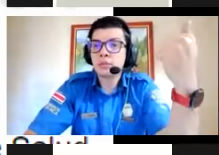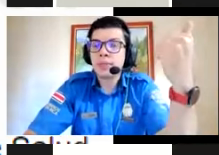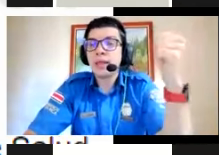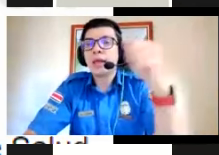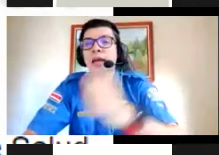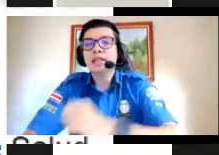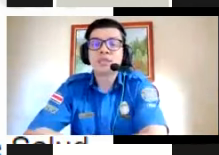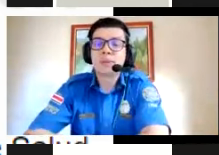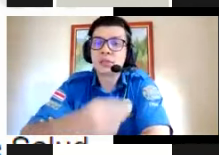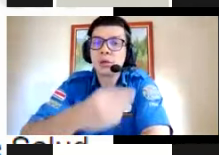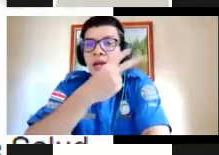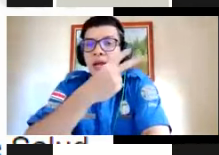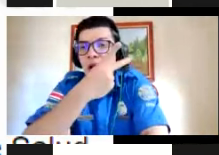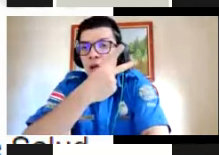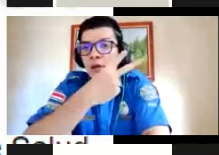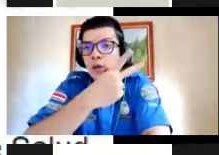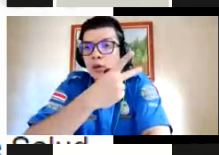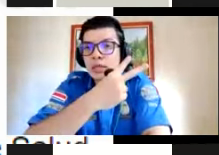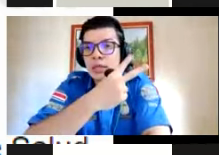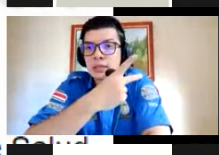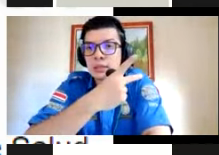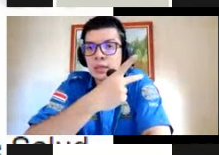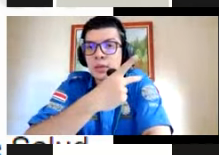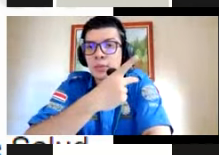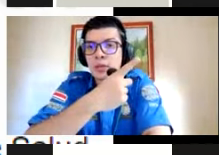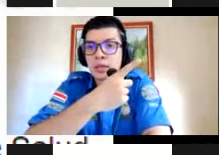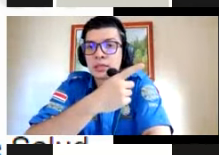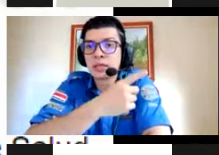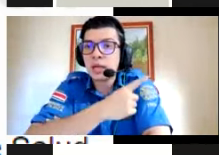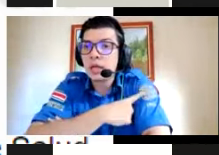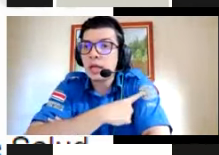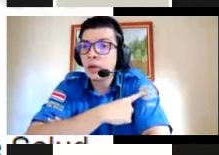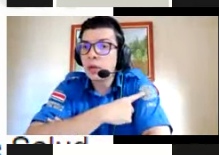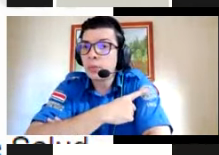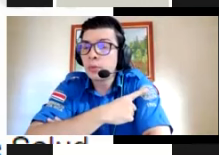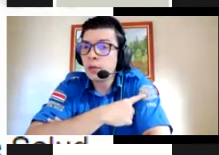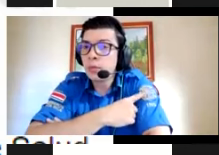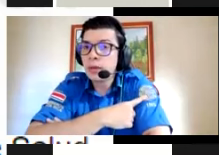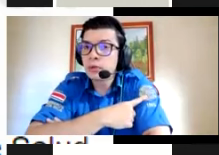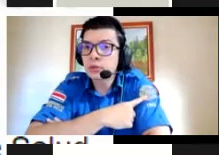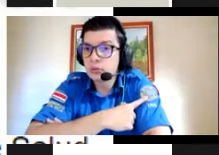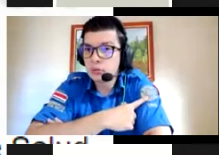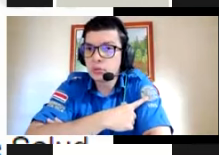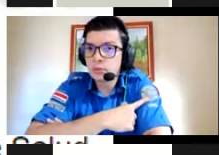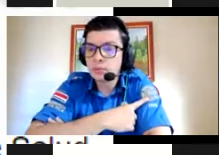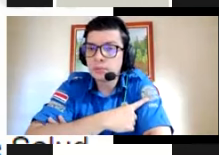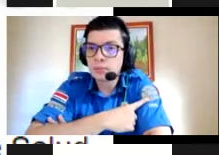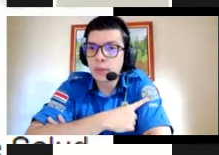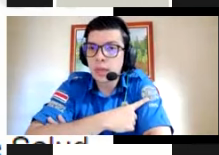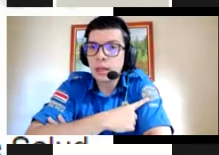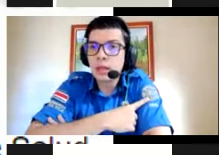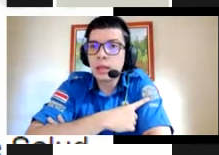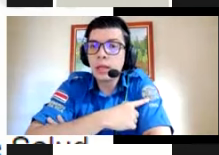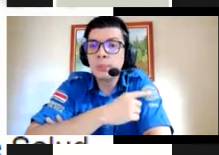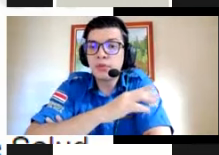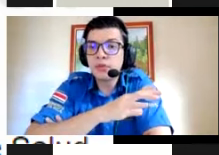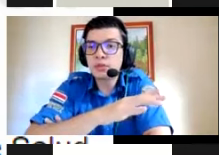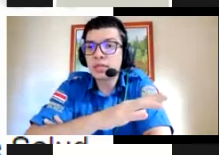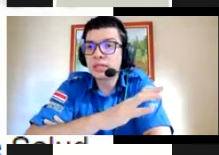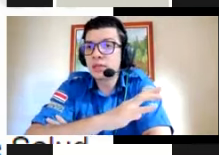inspección. Esa inspección la generan dos entes importantes. El cuerpo de bomberos es uno